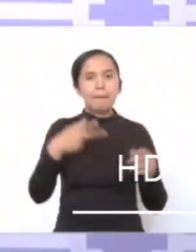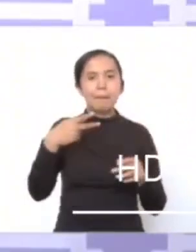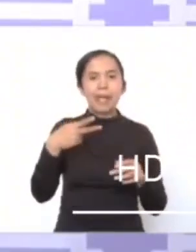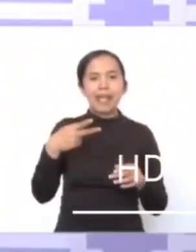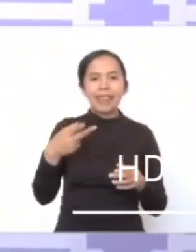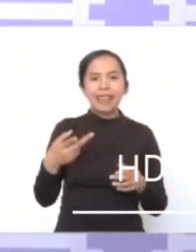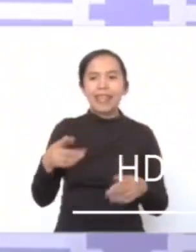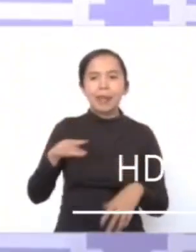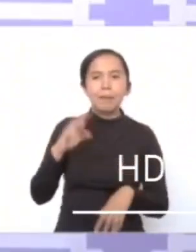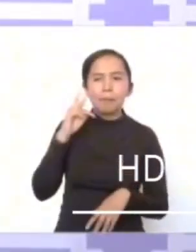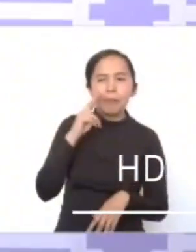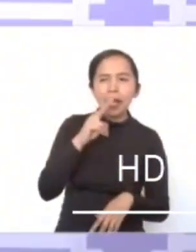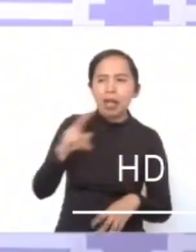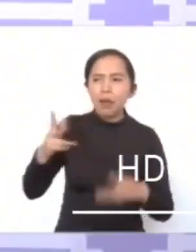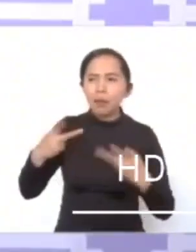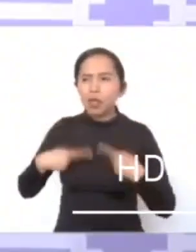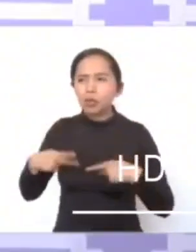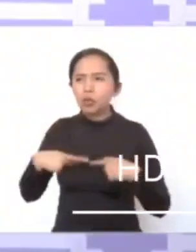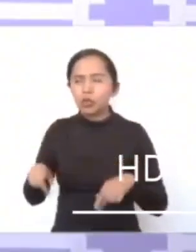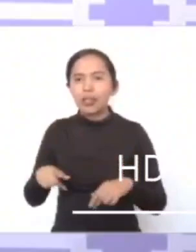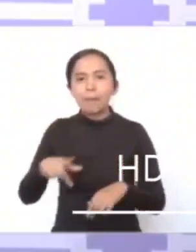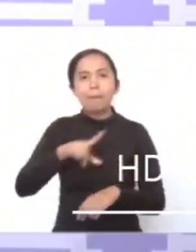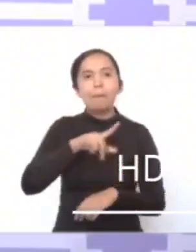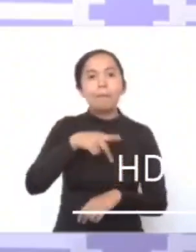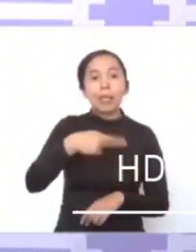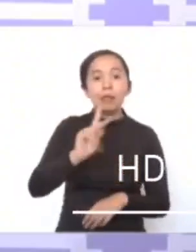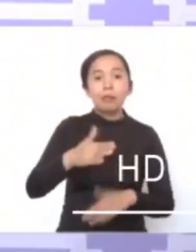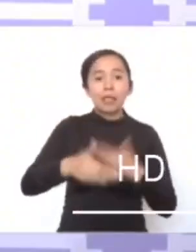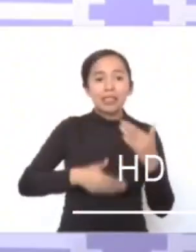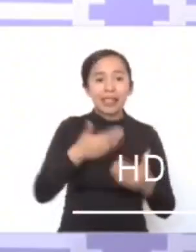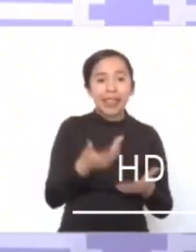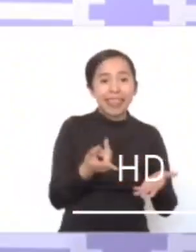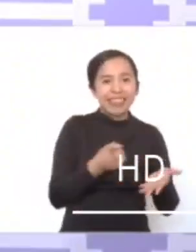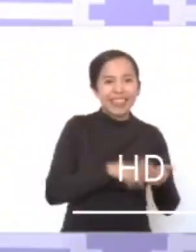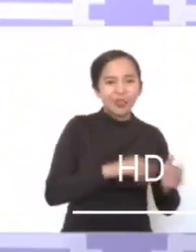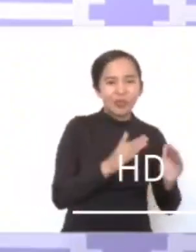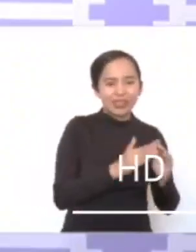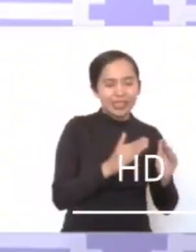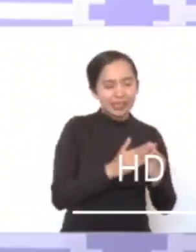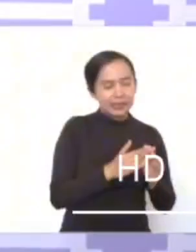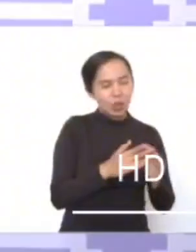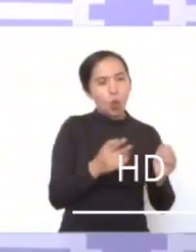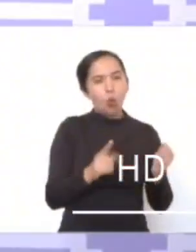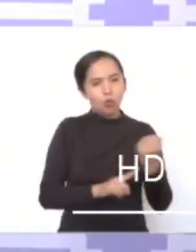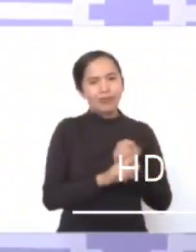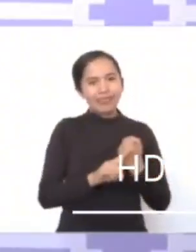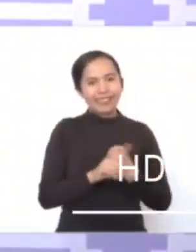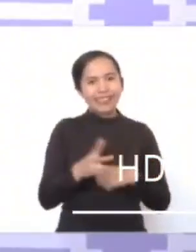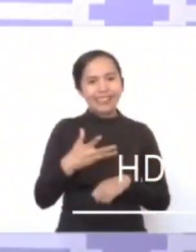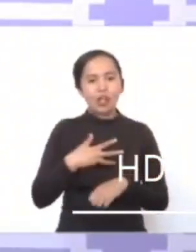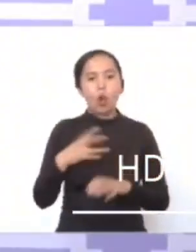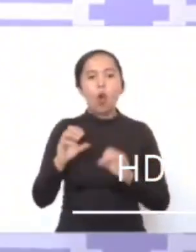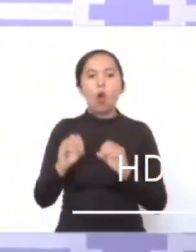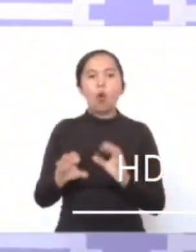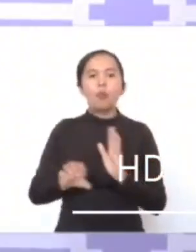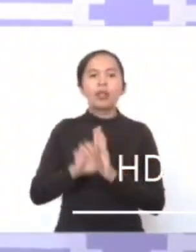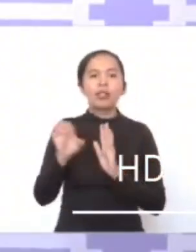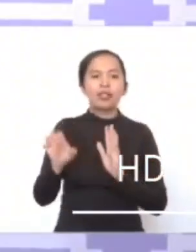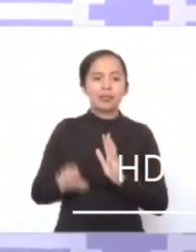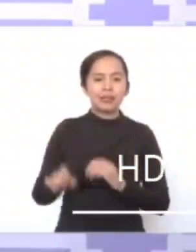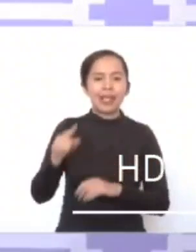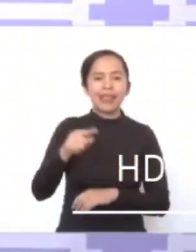que ocurre muchas veces donde no hay visibilidad. Tiene también